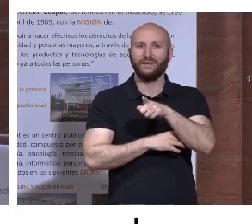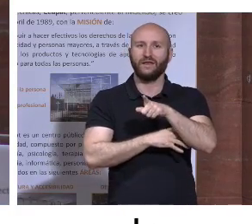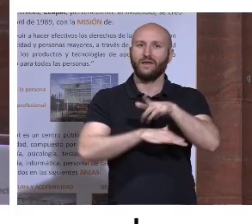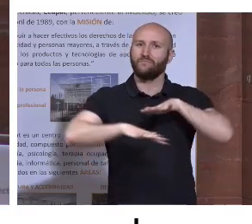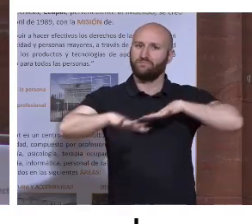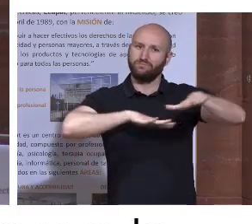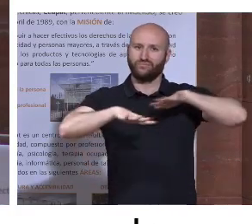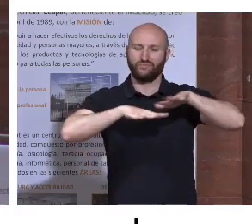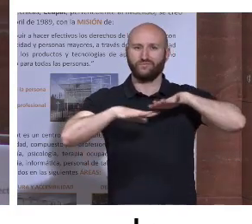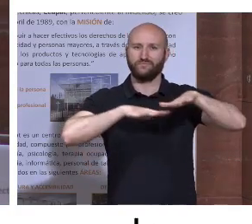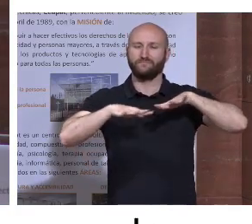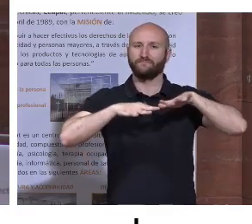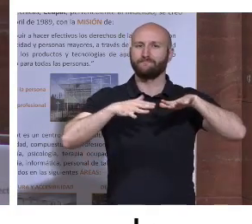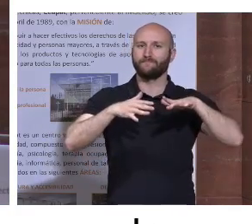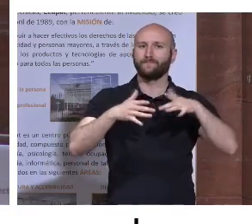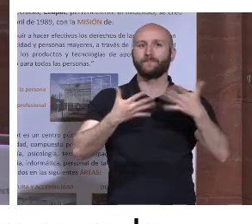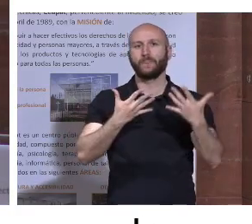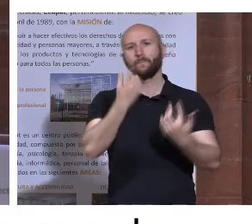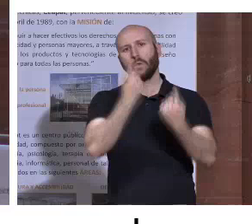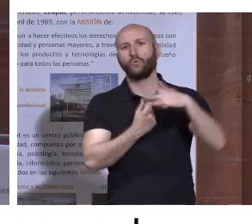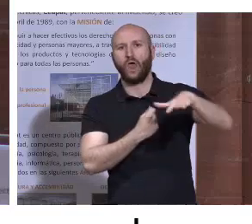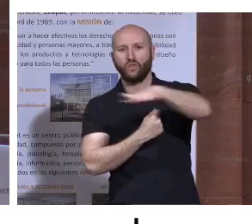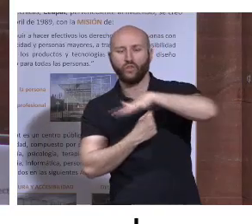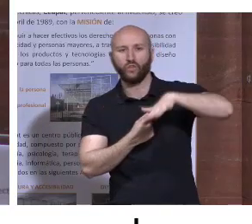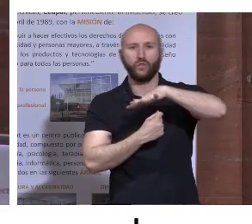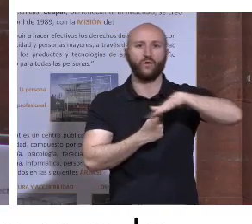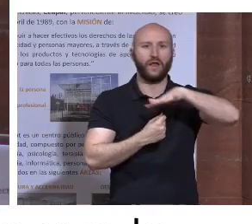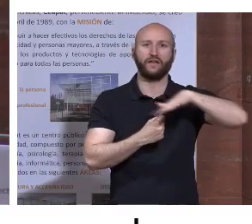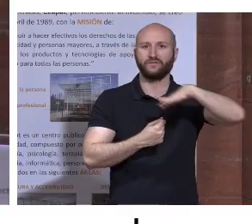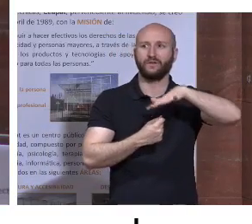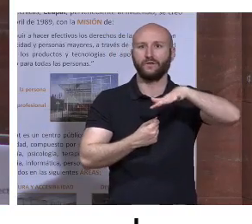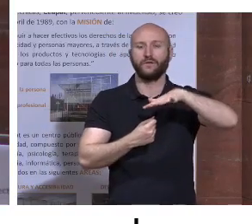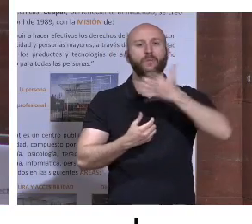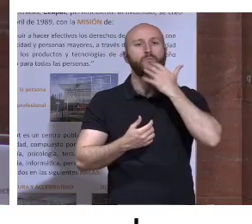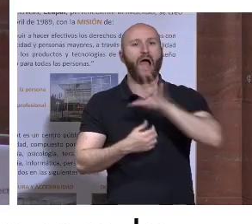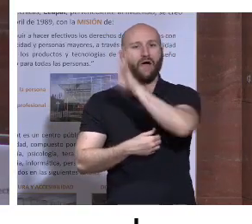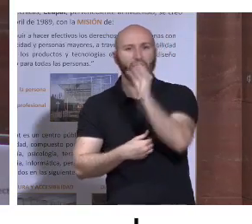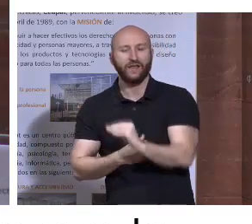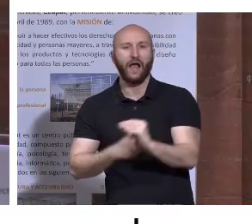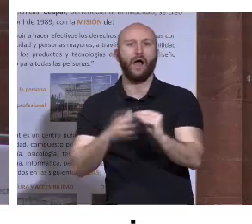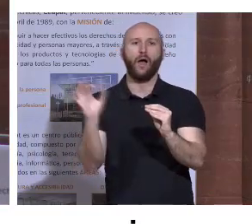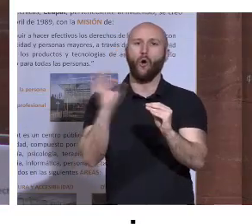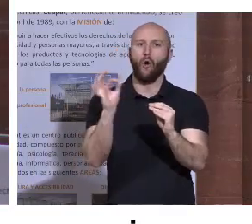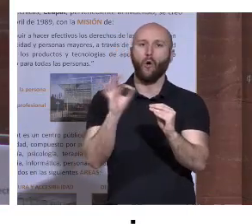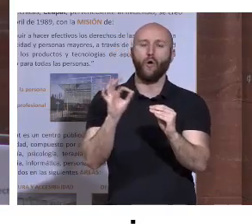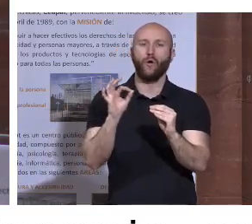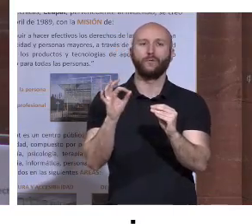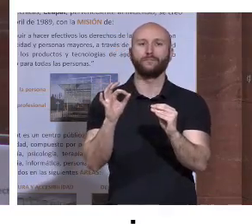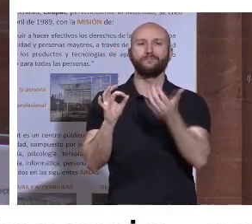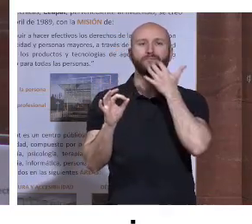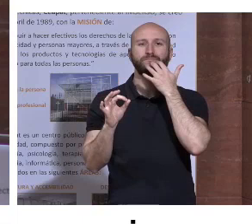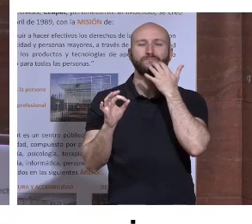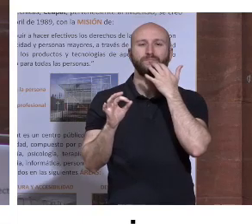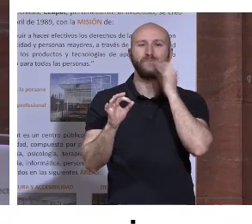con un itinerario en algunas zonas, pensad en subir toda África o atravesar parte de